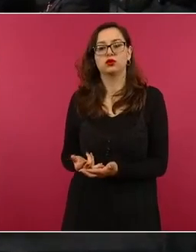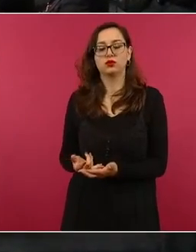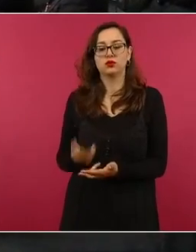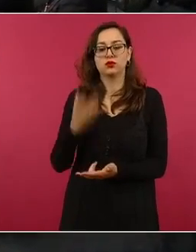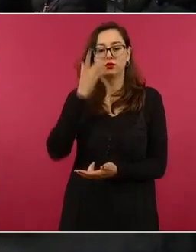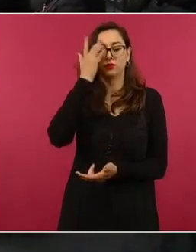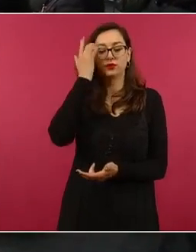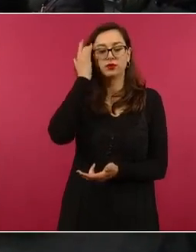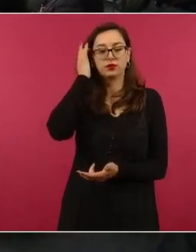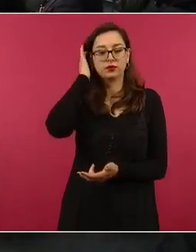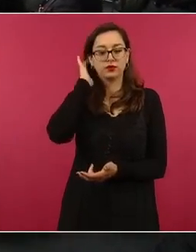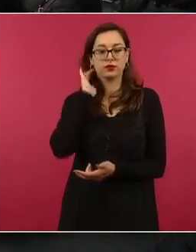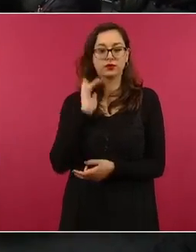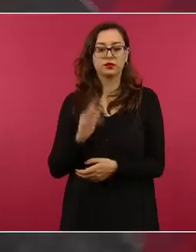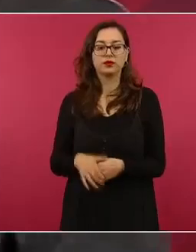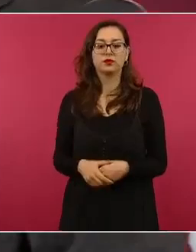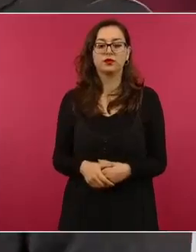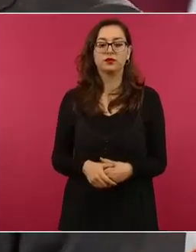destinando